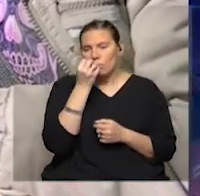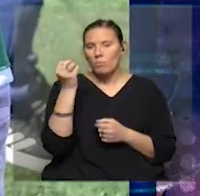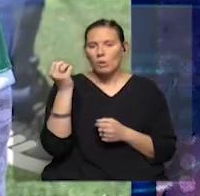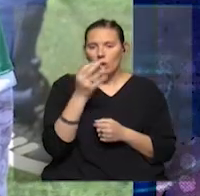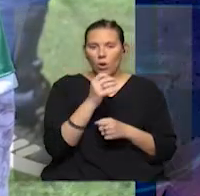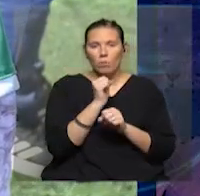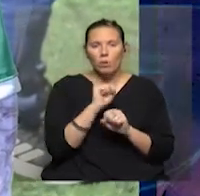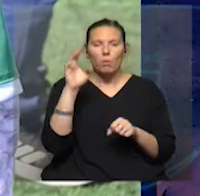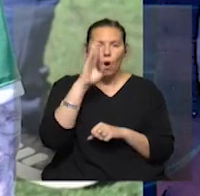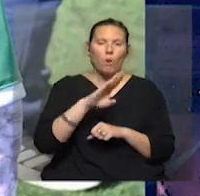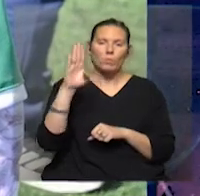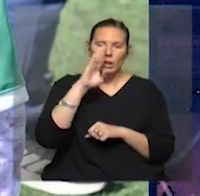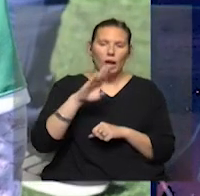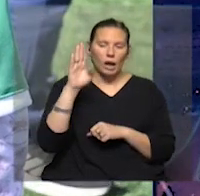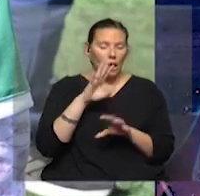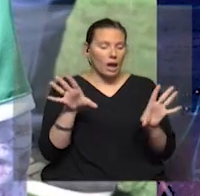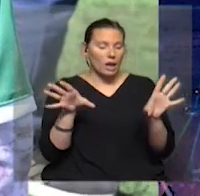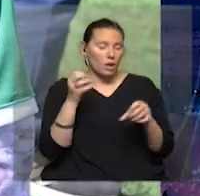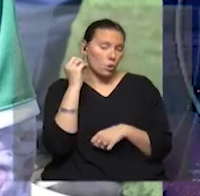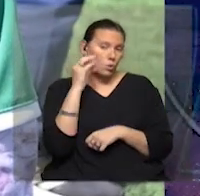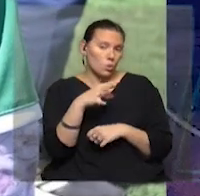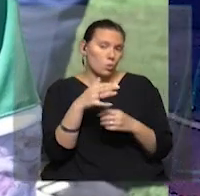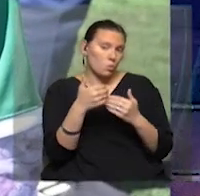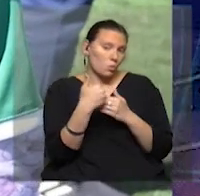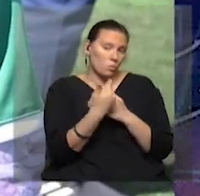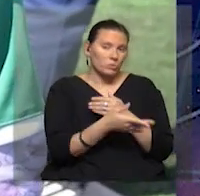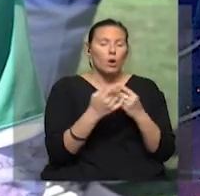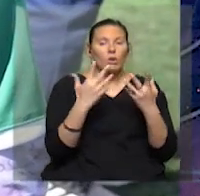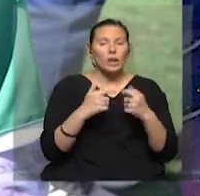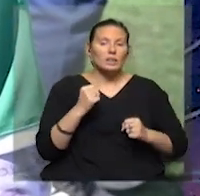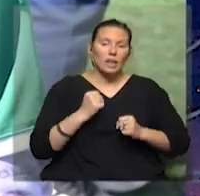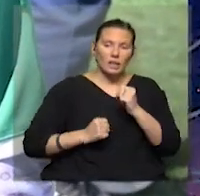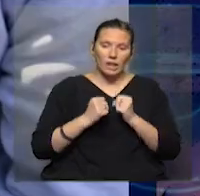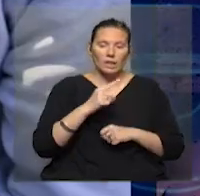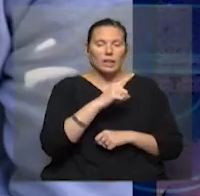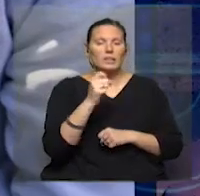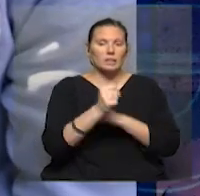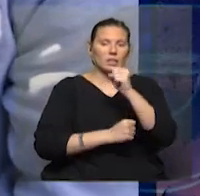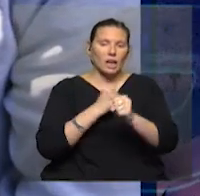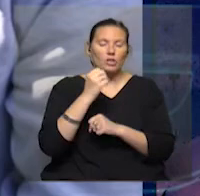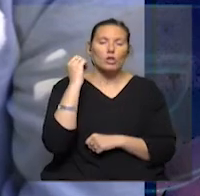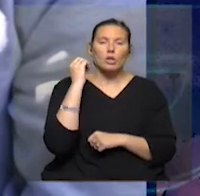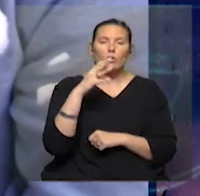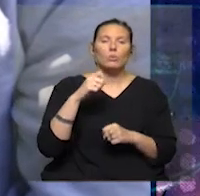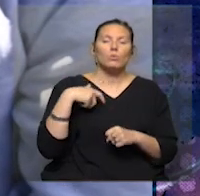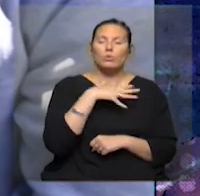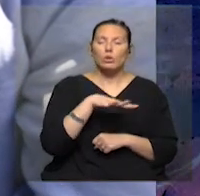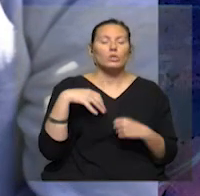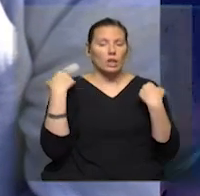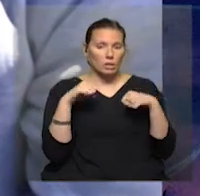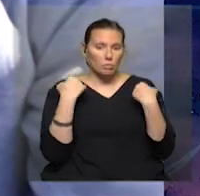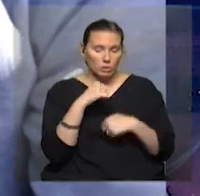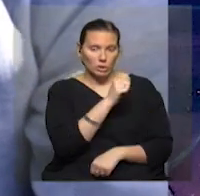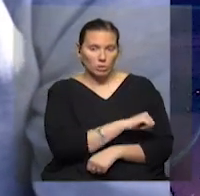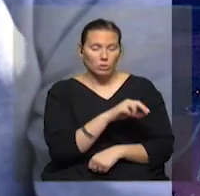hacer, es homenajear a nuestro club hermano y organizar esta carrera de los 100 años del Club Social y Deportivo Sayago. Así que bueno,